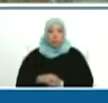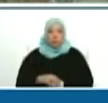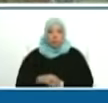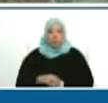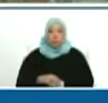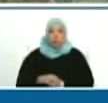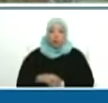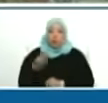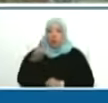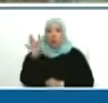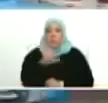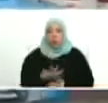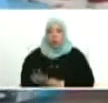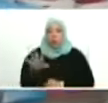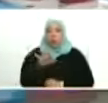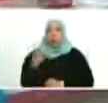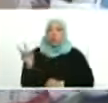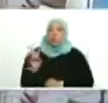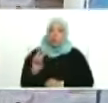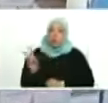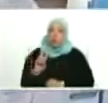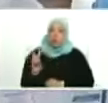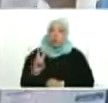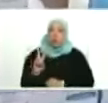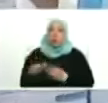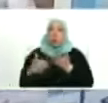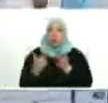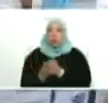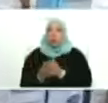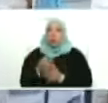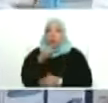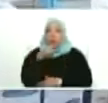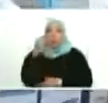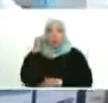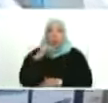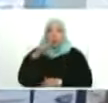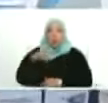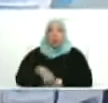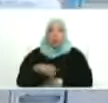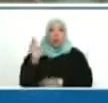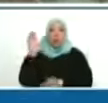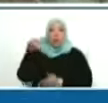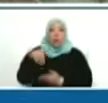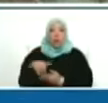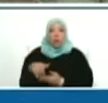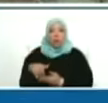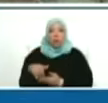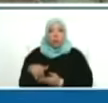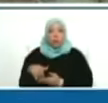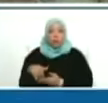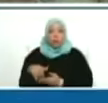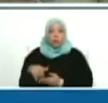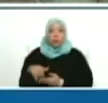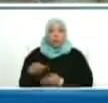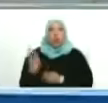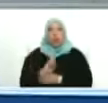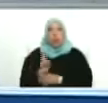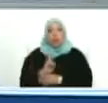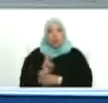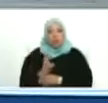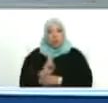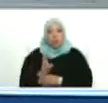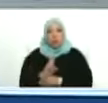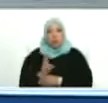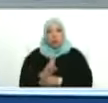el territorio, en el país. Bueno, nos vamos de Ciudad Bolívar al estado Aragua. Vámonos directo